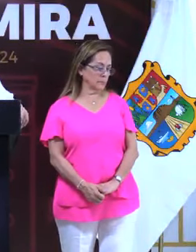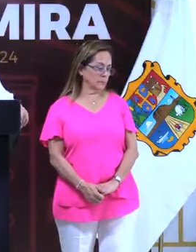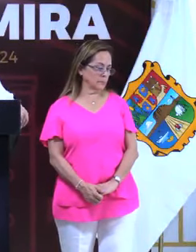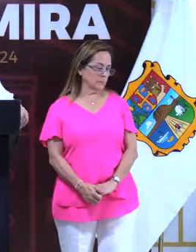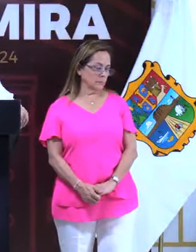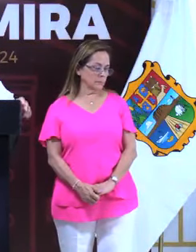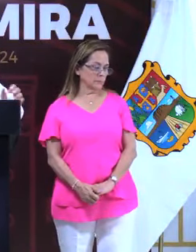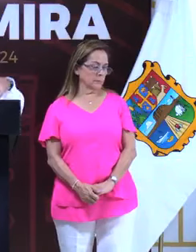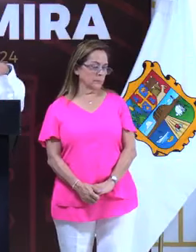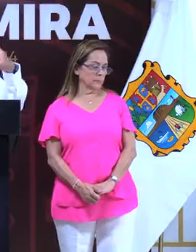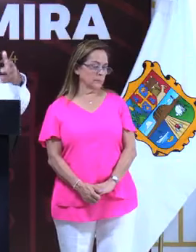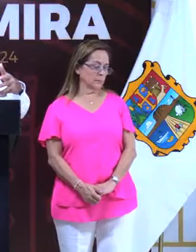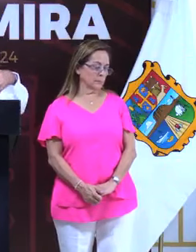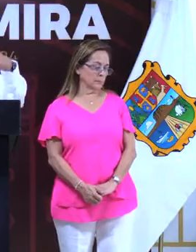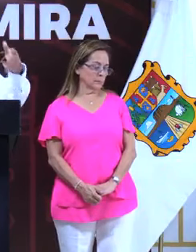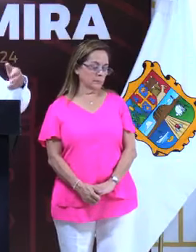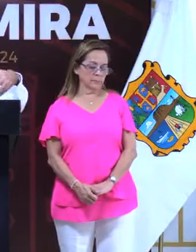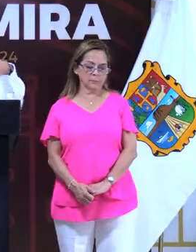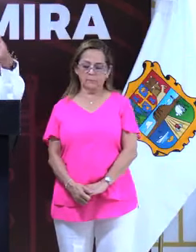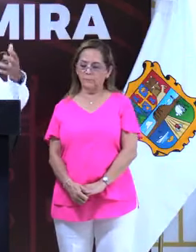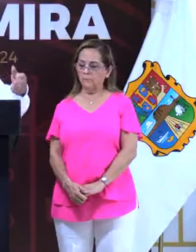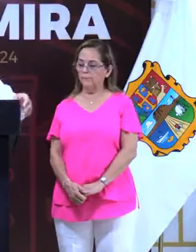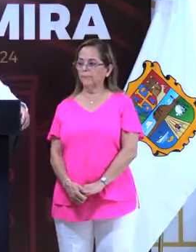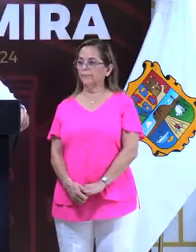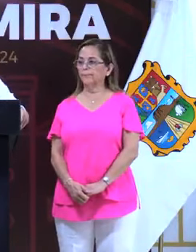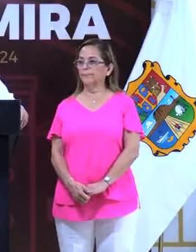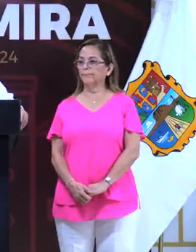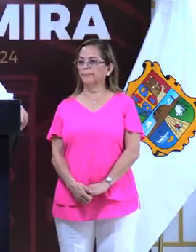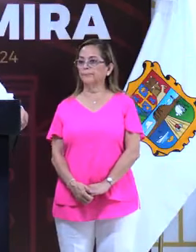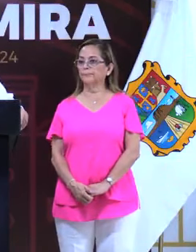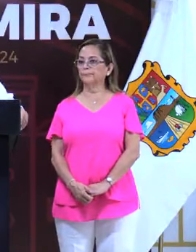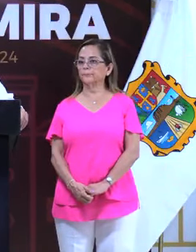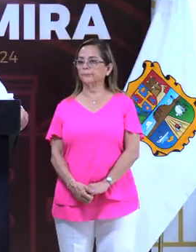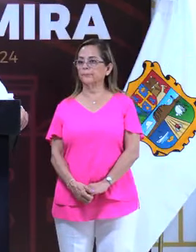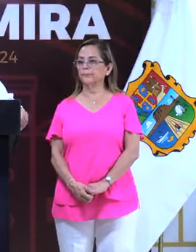eventos, donde se capacita, se orienta, se les dice a las familias